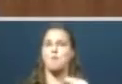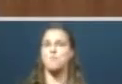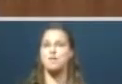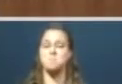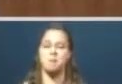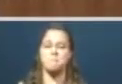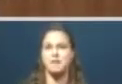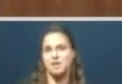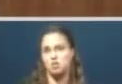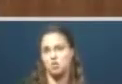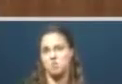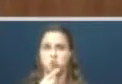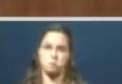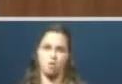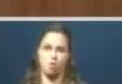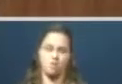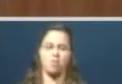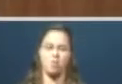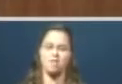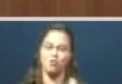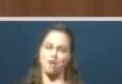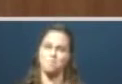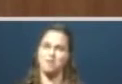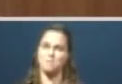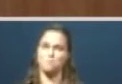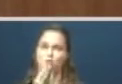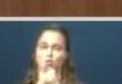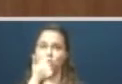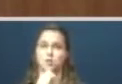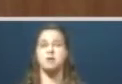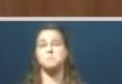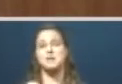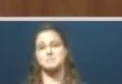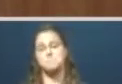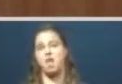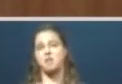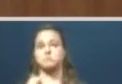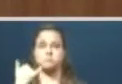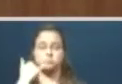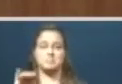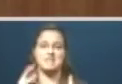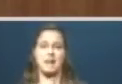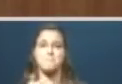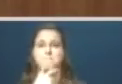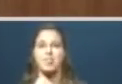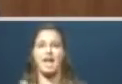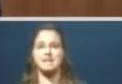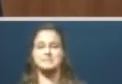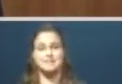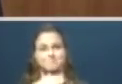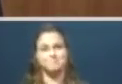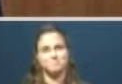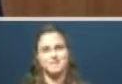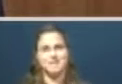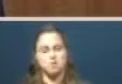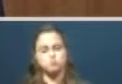y medianos comercios y en tercer lugar y una vez culminado el plan de banda ancha estamos trabajando para desarrollar redes de acceso de